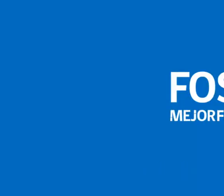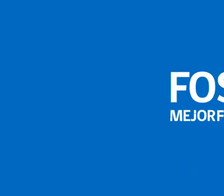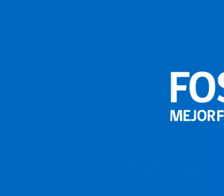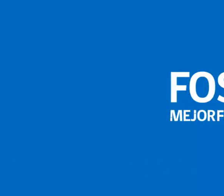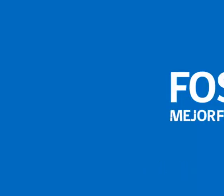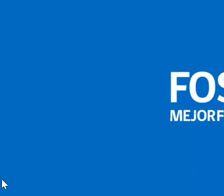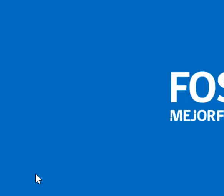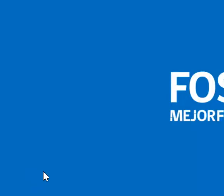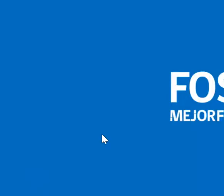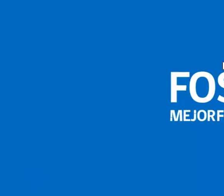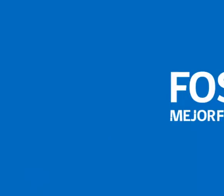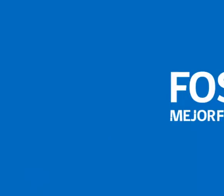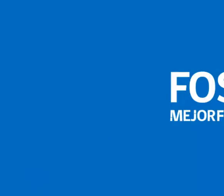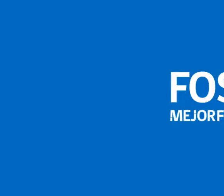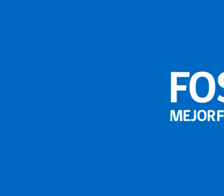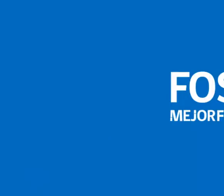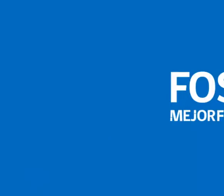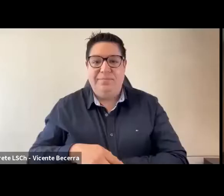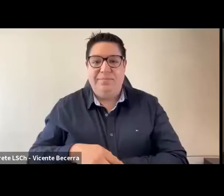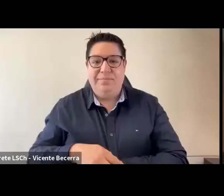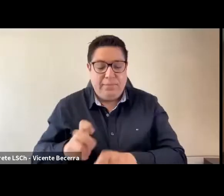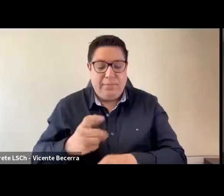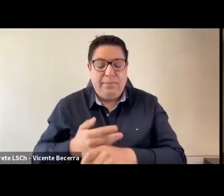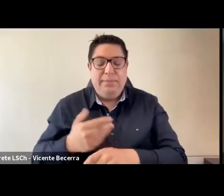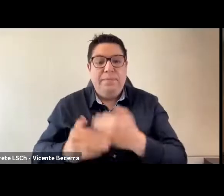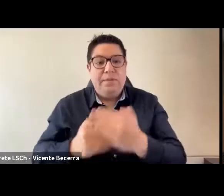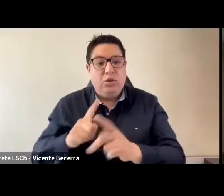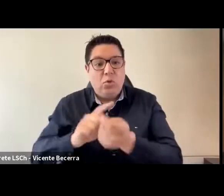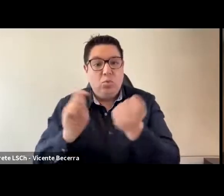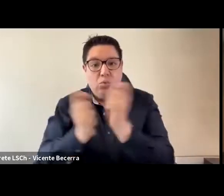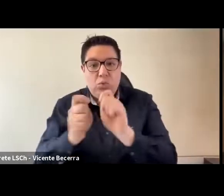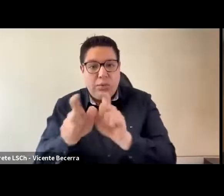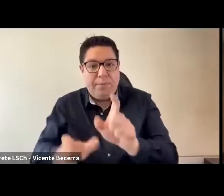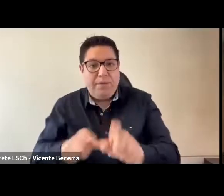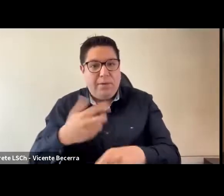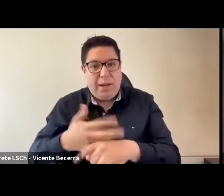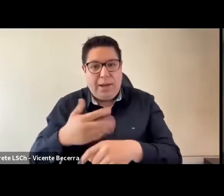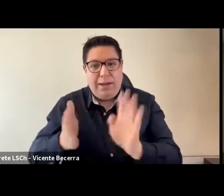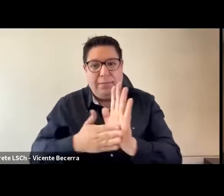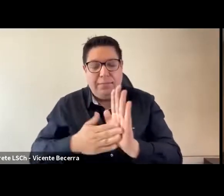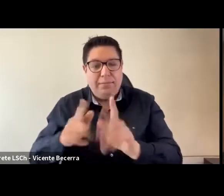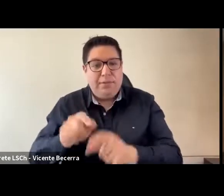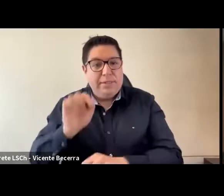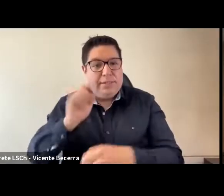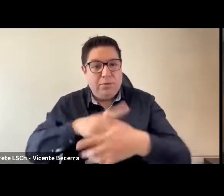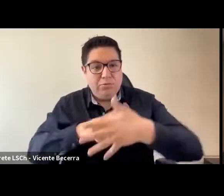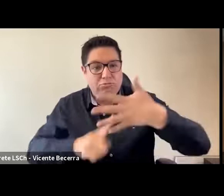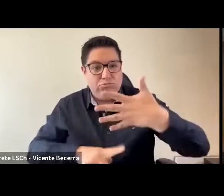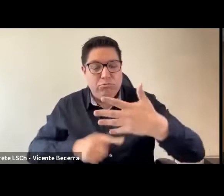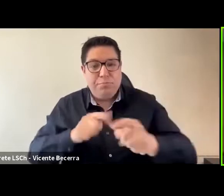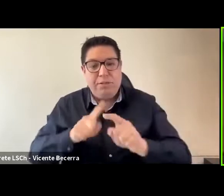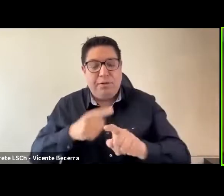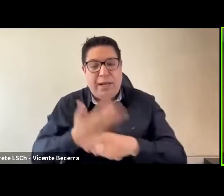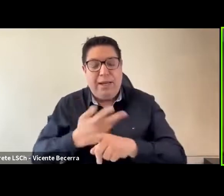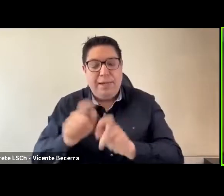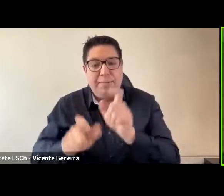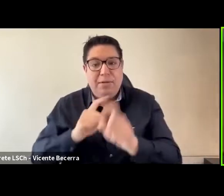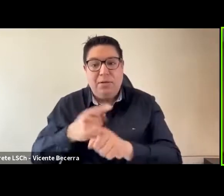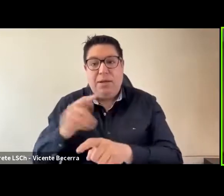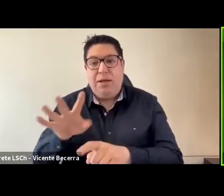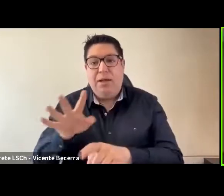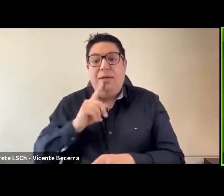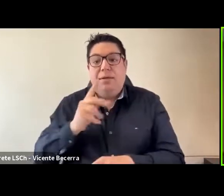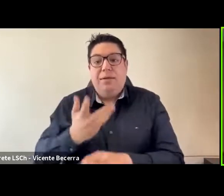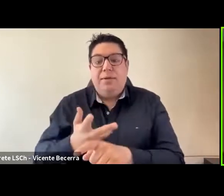muy muy interesante el cambio y como estos últimos cinco pasos ahí habían cosas que requieren